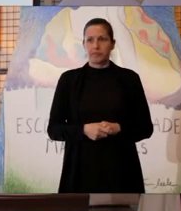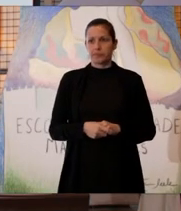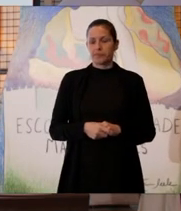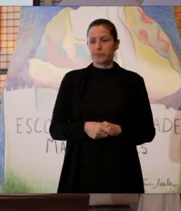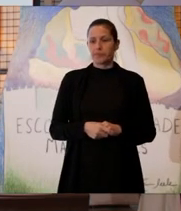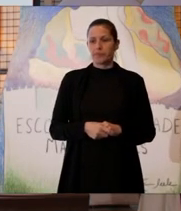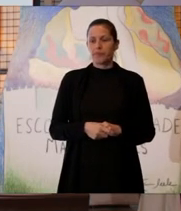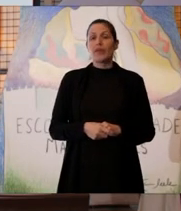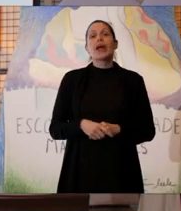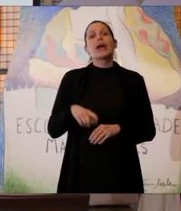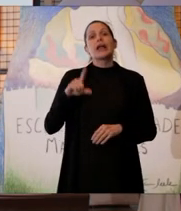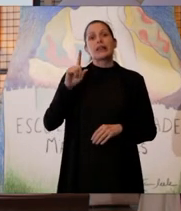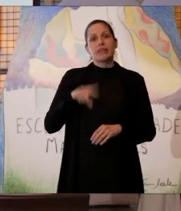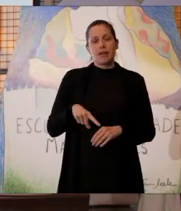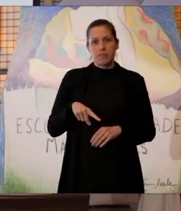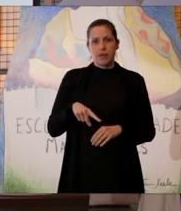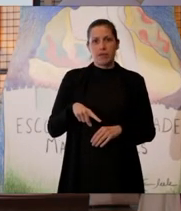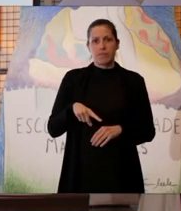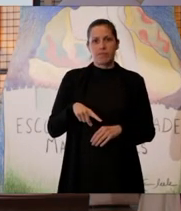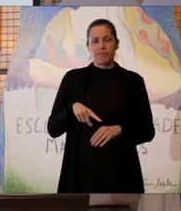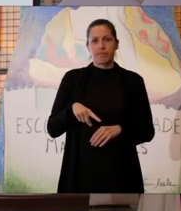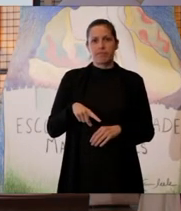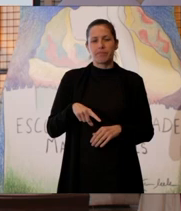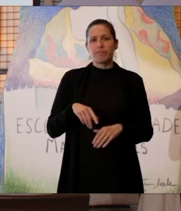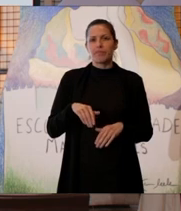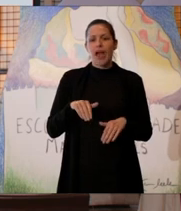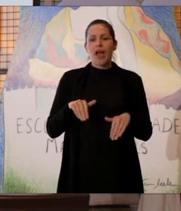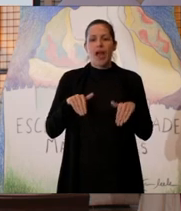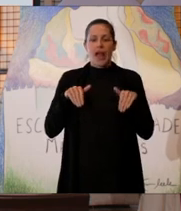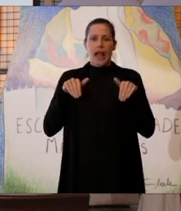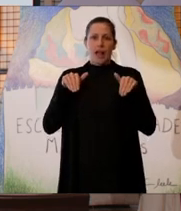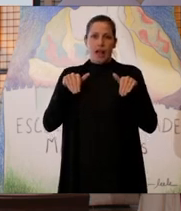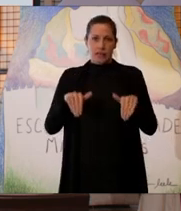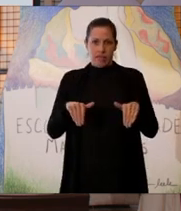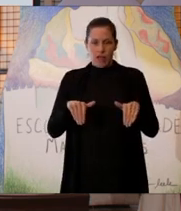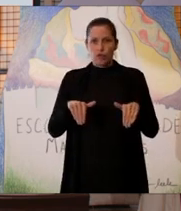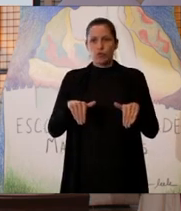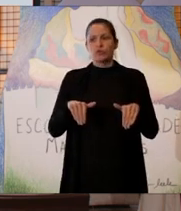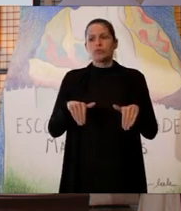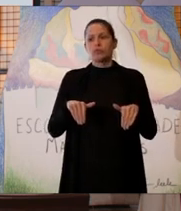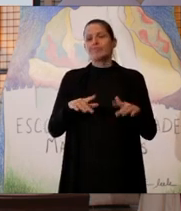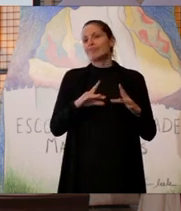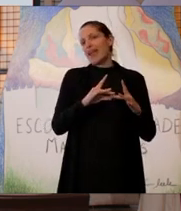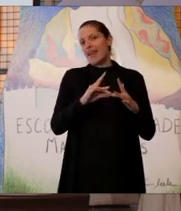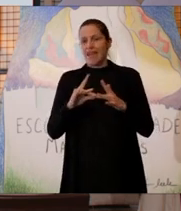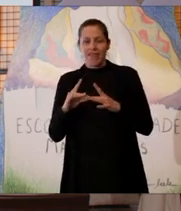y los candidatos en los partidos políticos suelen ser los líderes orgánicos de los partidos